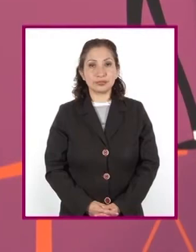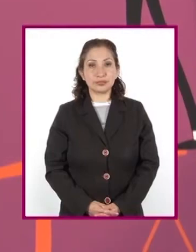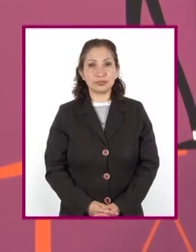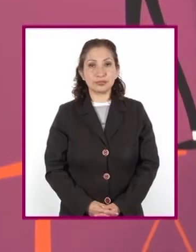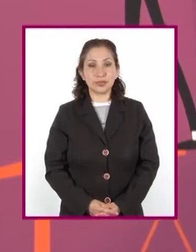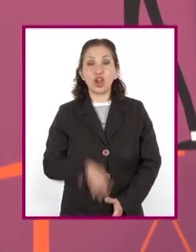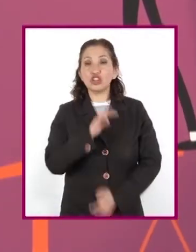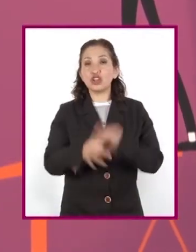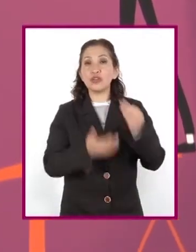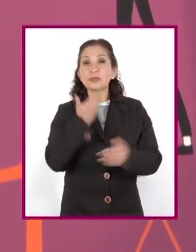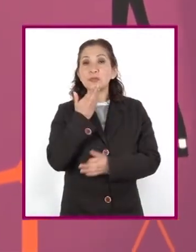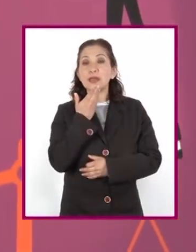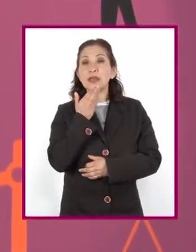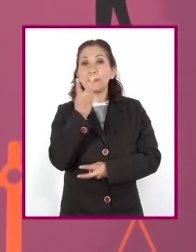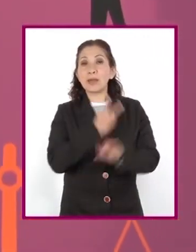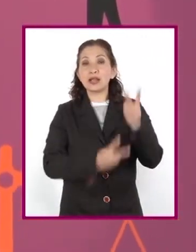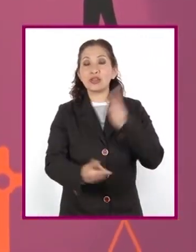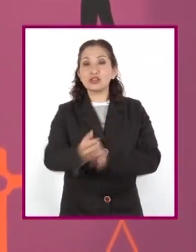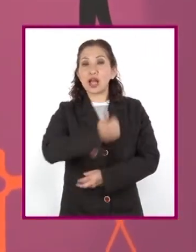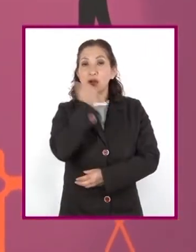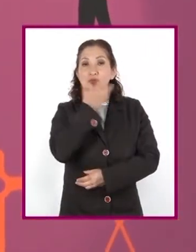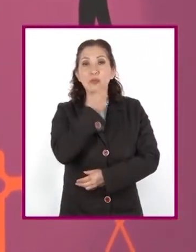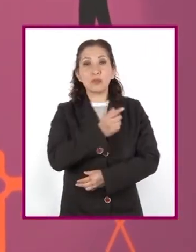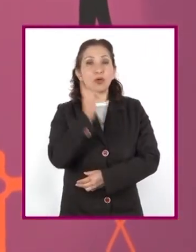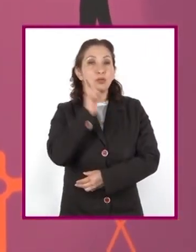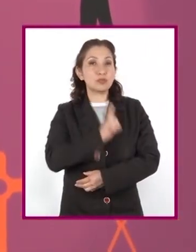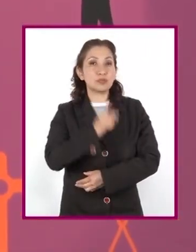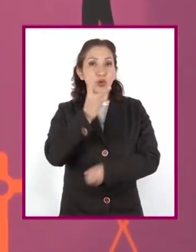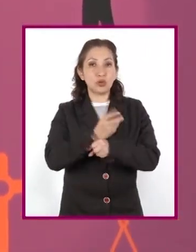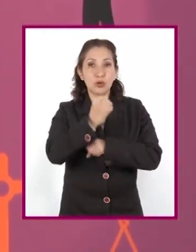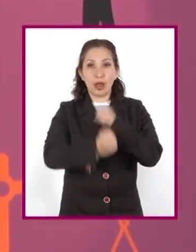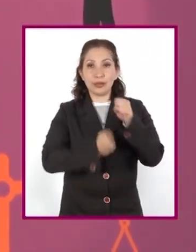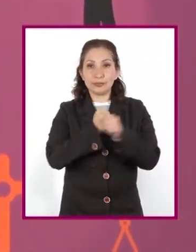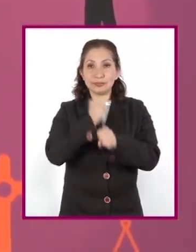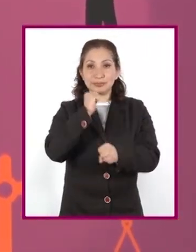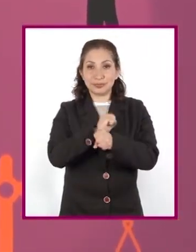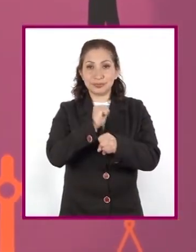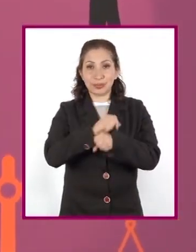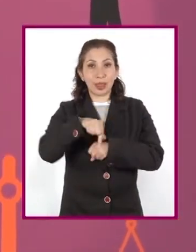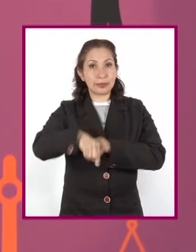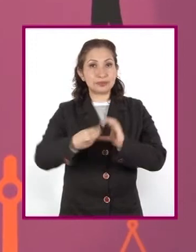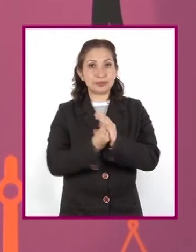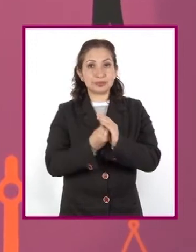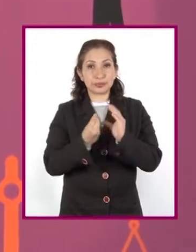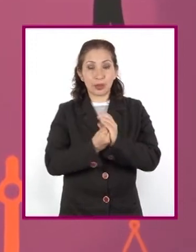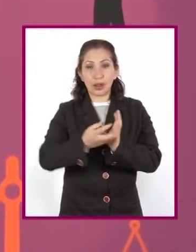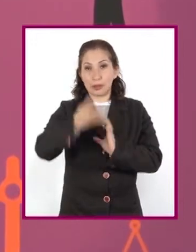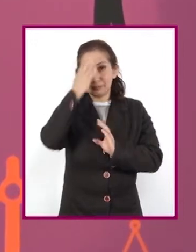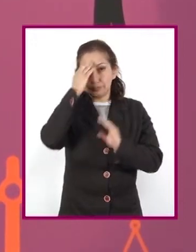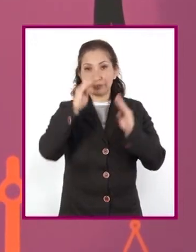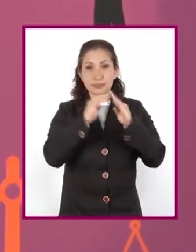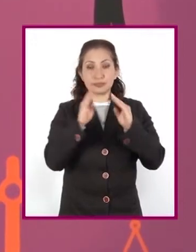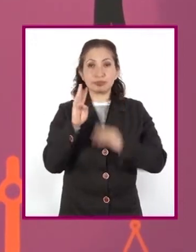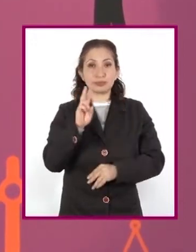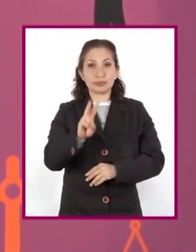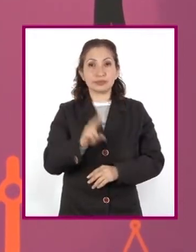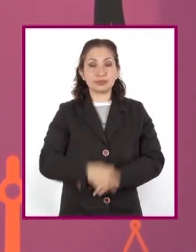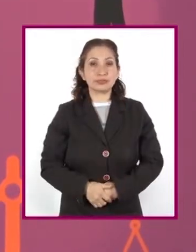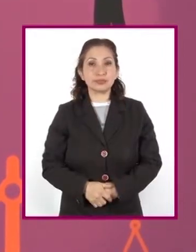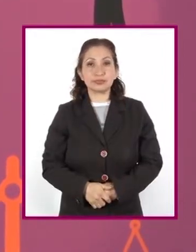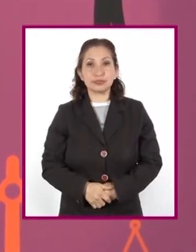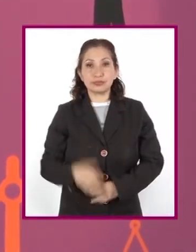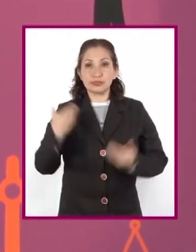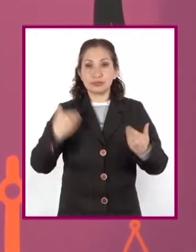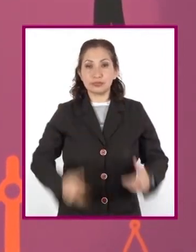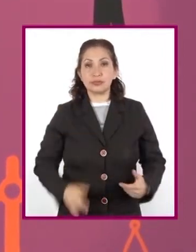Sean nuevamente bienvenidas, alumnas y alumnos de segundo grado de secundaria, a esta sesión de Aprende en Casa 2.